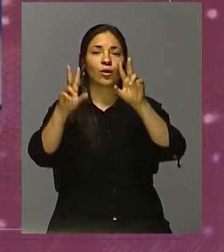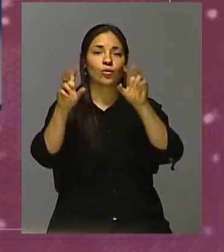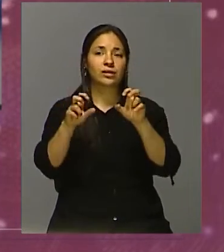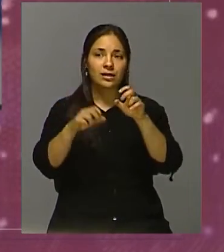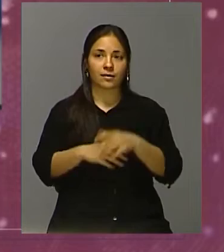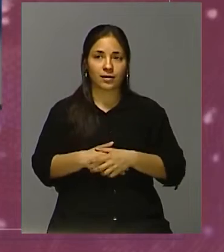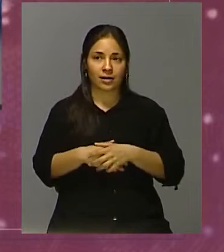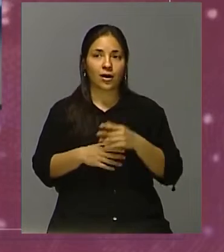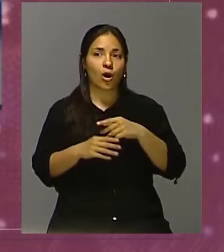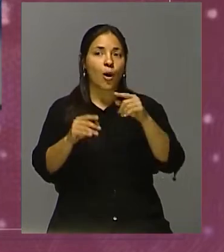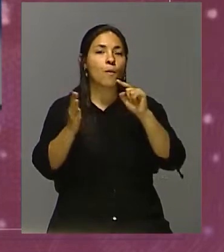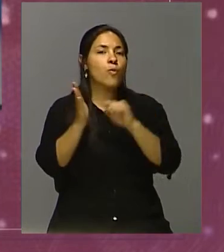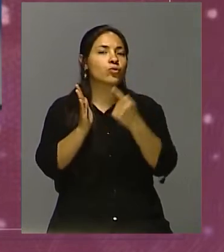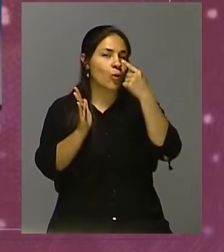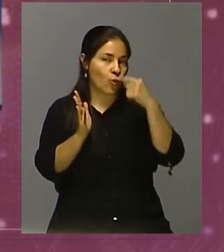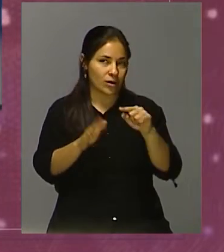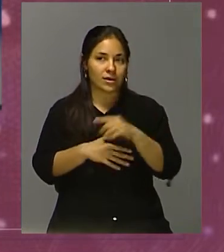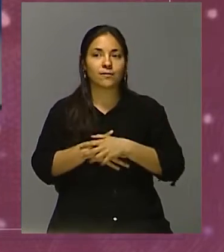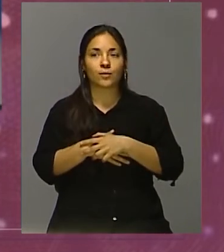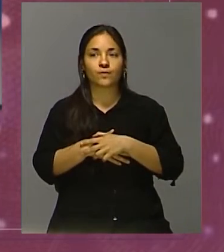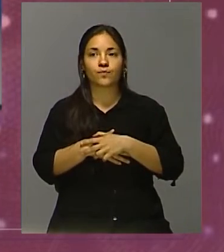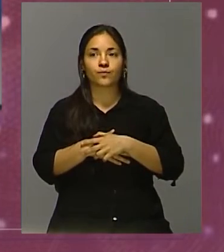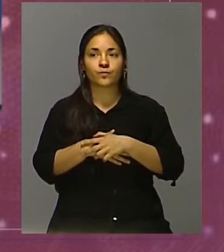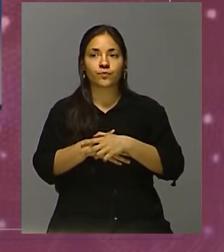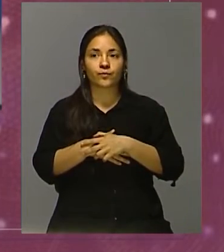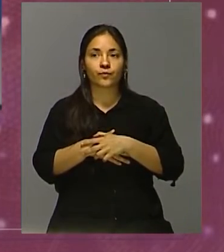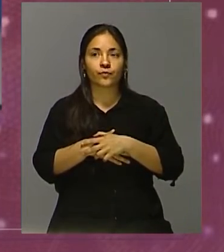si me dejás cierro con este punto, ¿no? Bueno. Vos me decís tips.